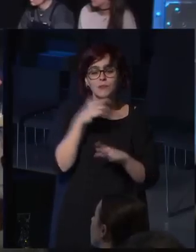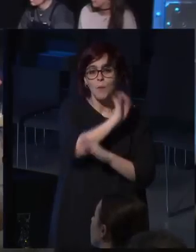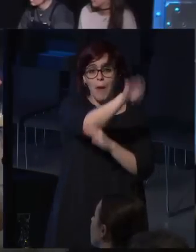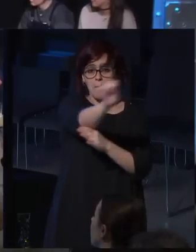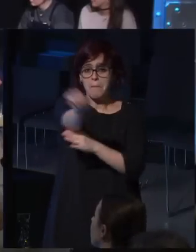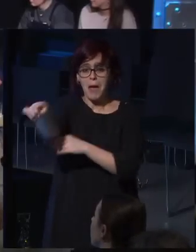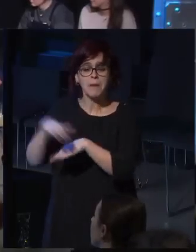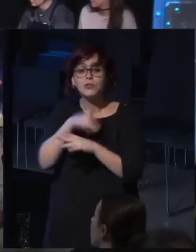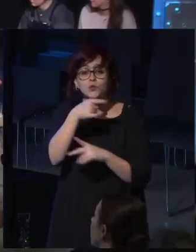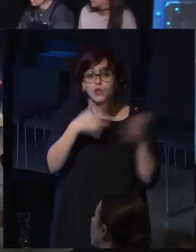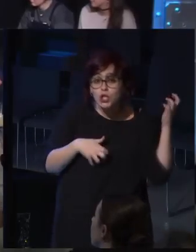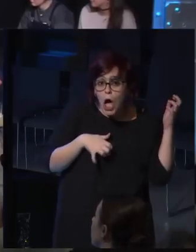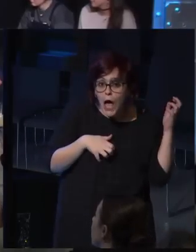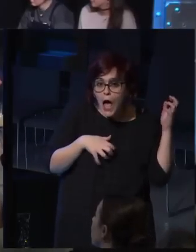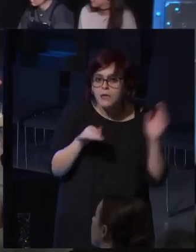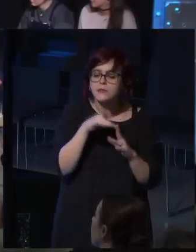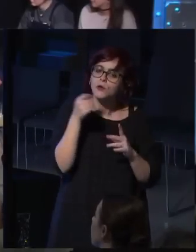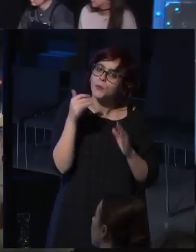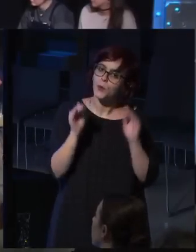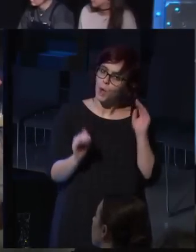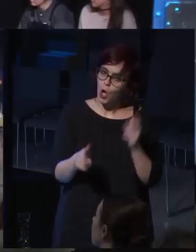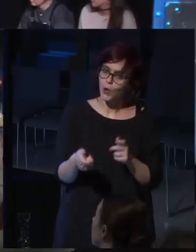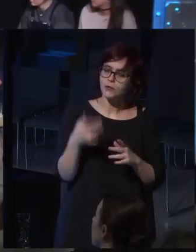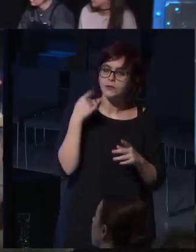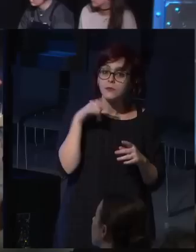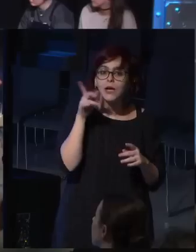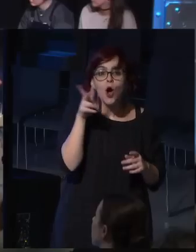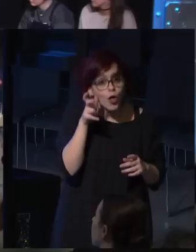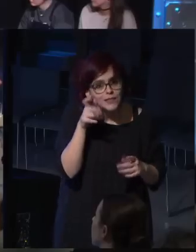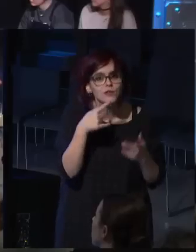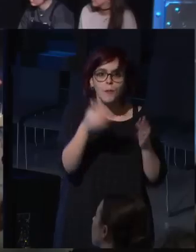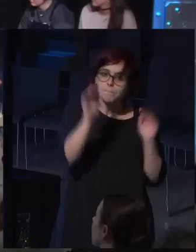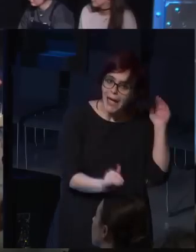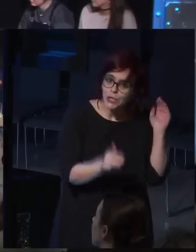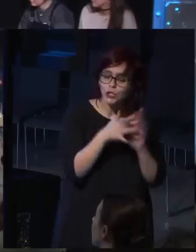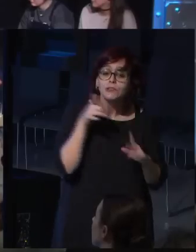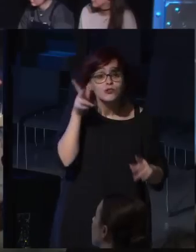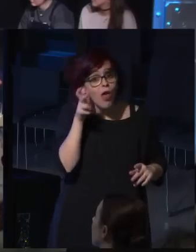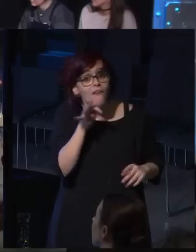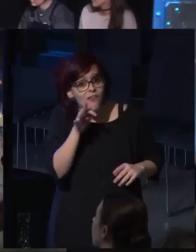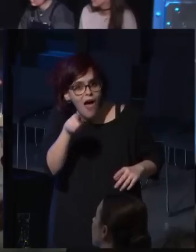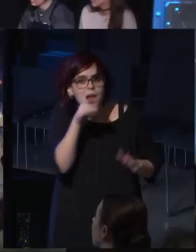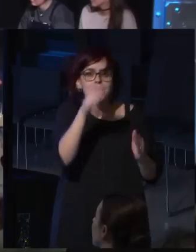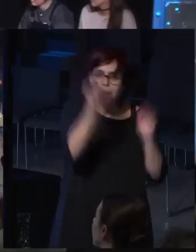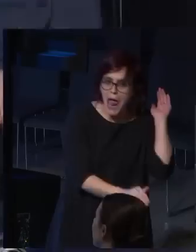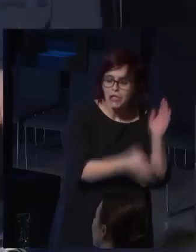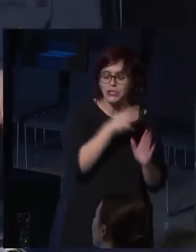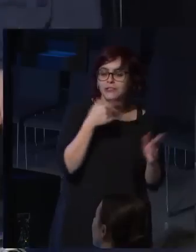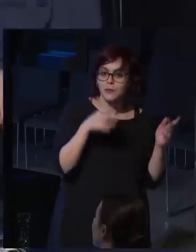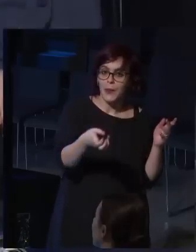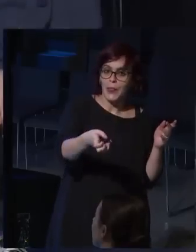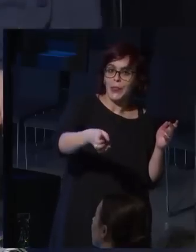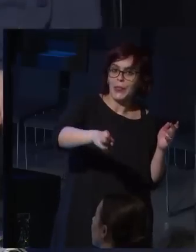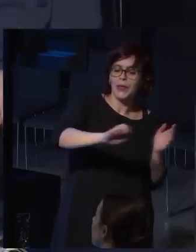mundo, era como, tú cuando estés tocando, bájate un poco. ¿Todavía te oyes? Bájate un poco más. ¿Todavía te oyes? Bájate un poco más.